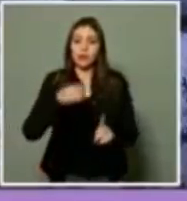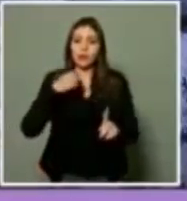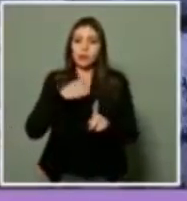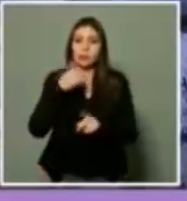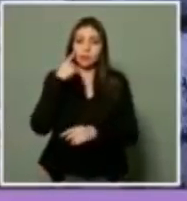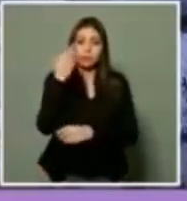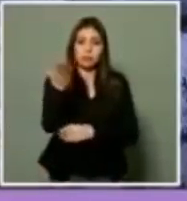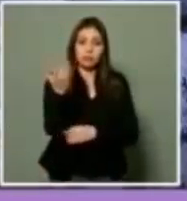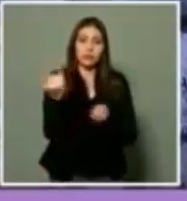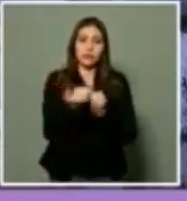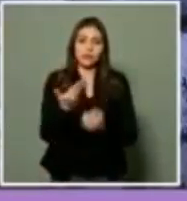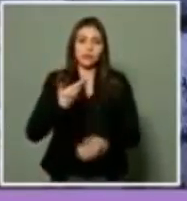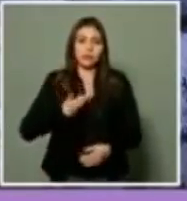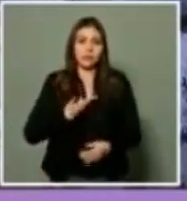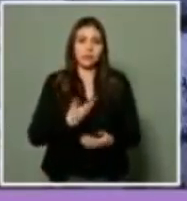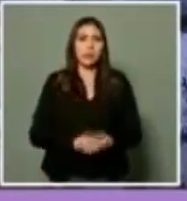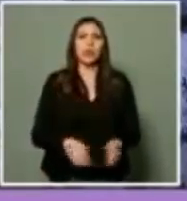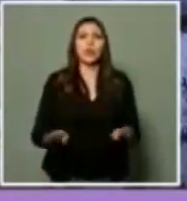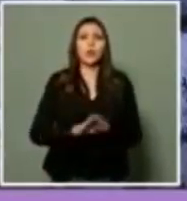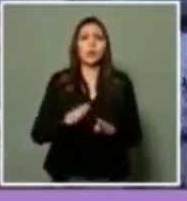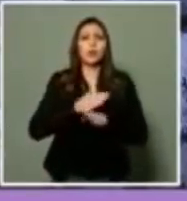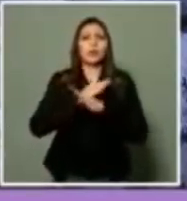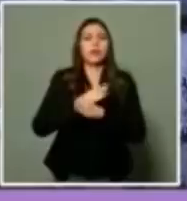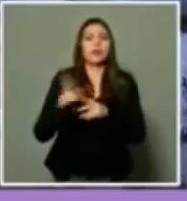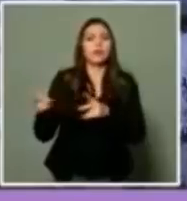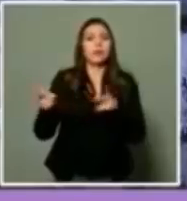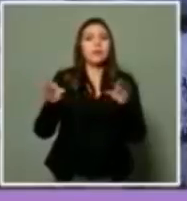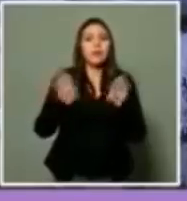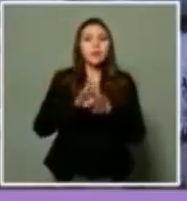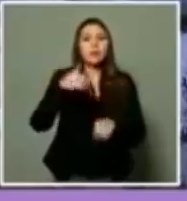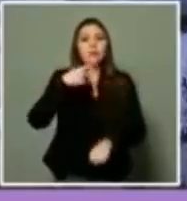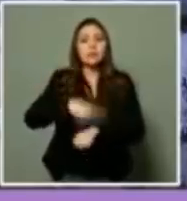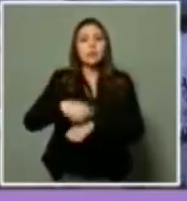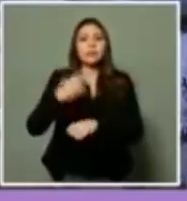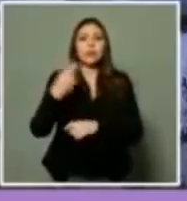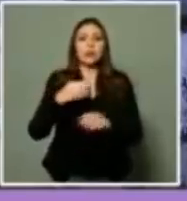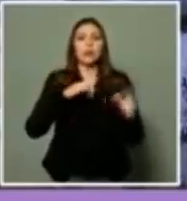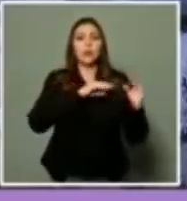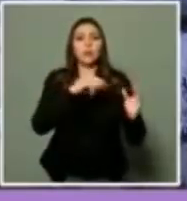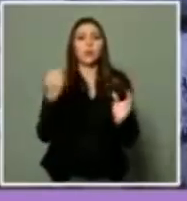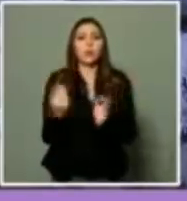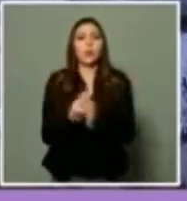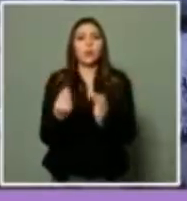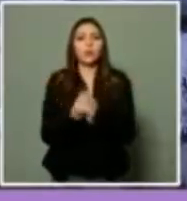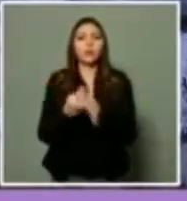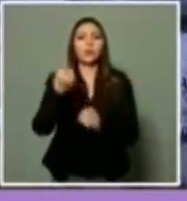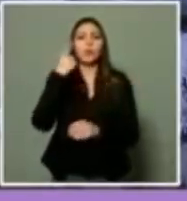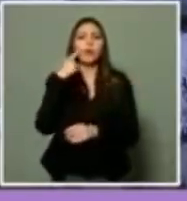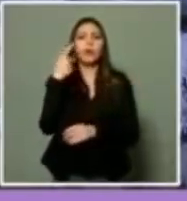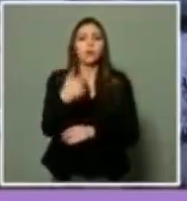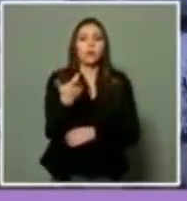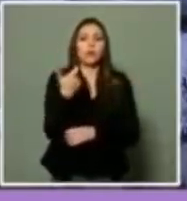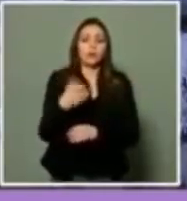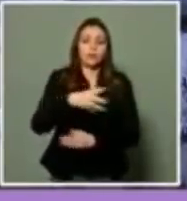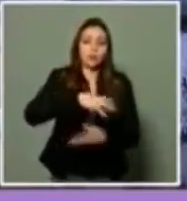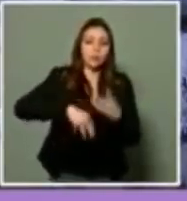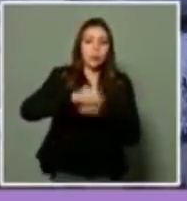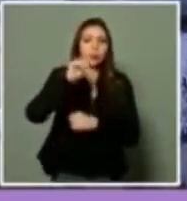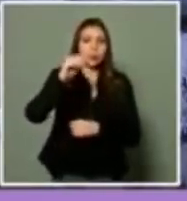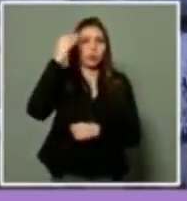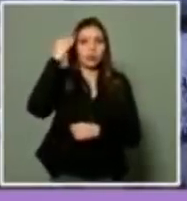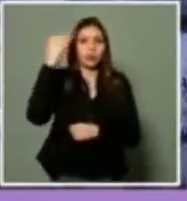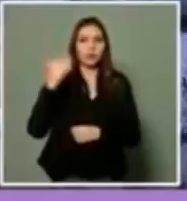el delito son las siguientes. 1, cursos de capacitación laboral para tener dinero en poco tiempo. 2,